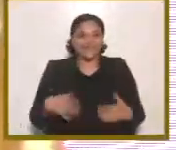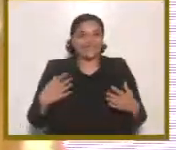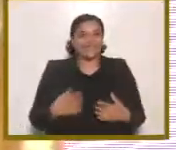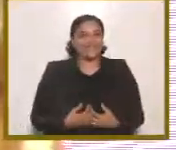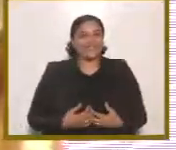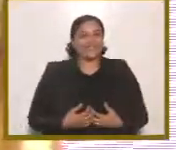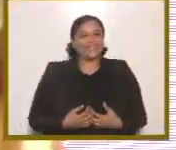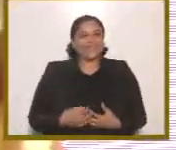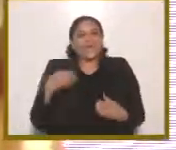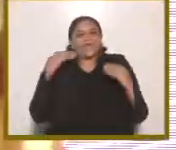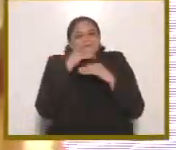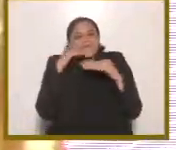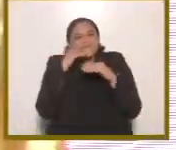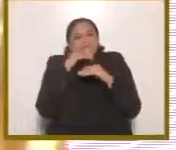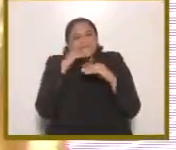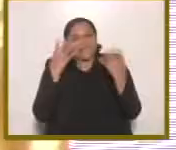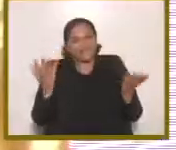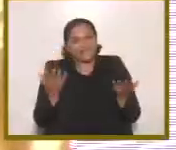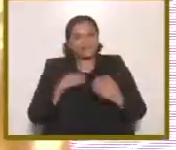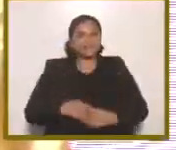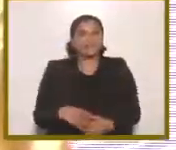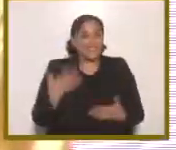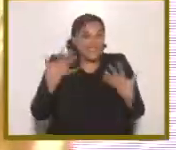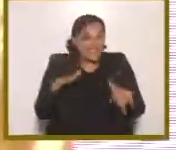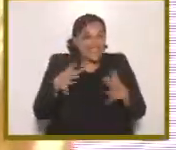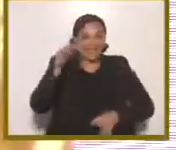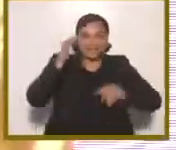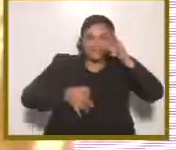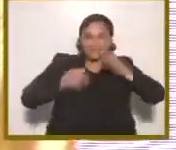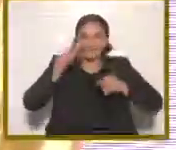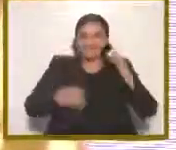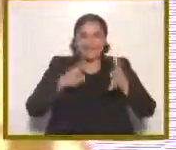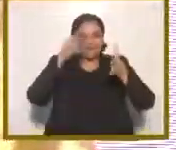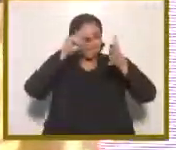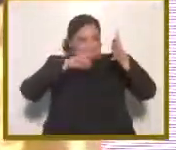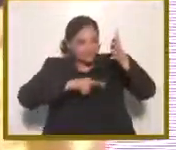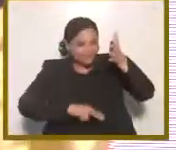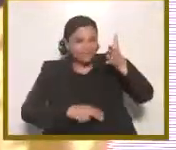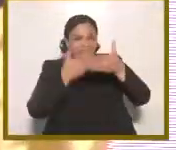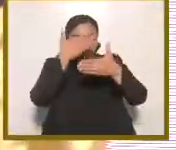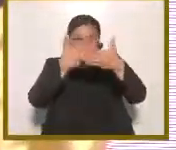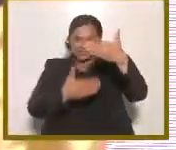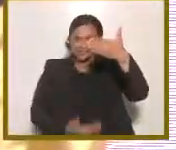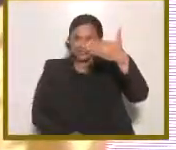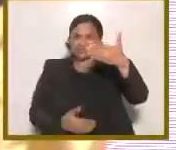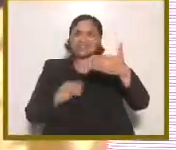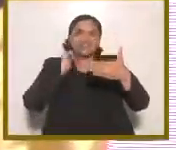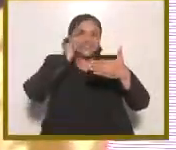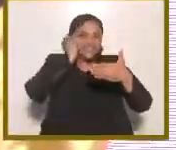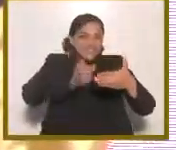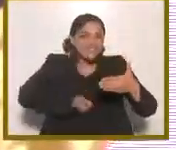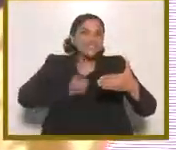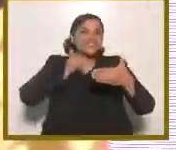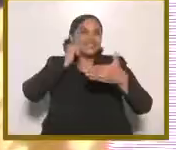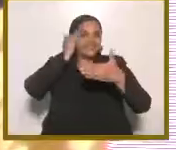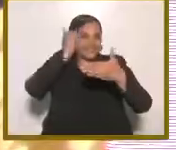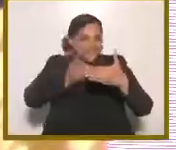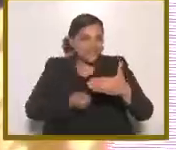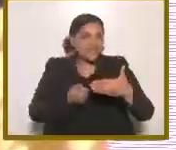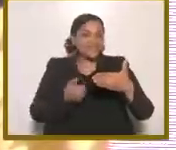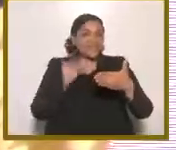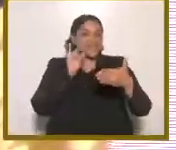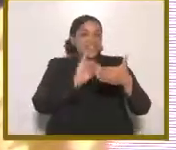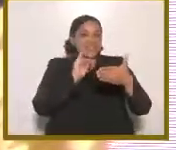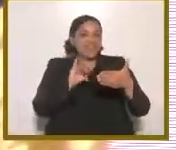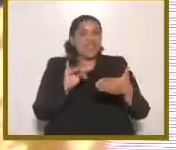Mentira. Lo importante es que, como ha dicho el magistrado, que leamos ese manifiesto a diario y hagamos de